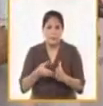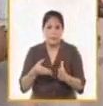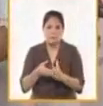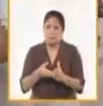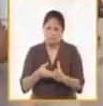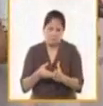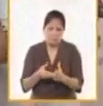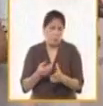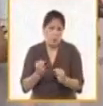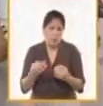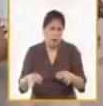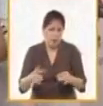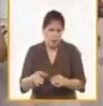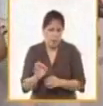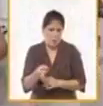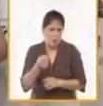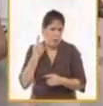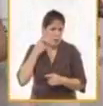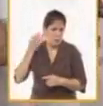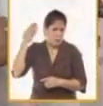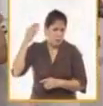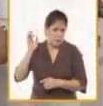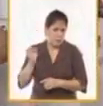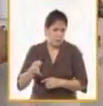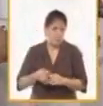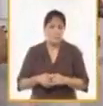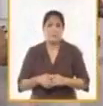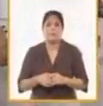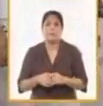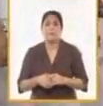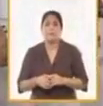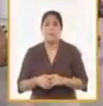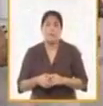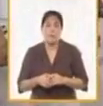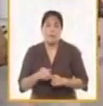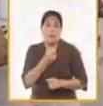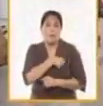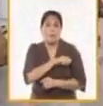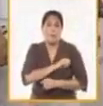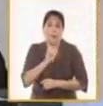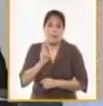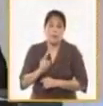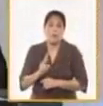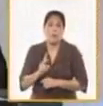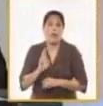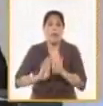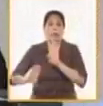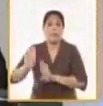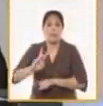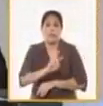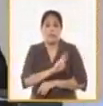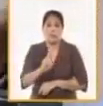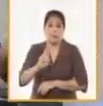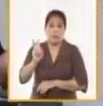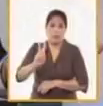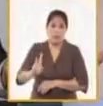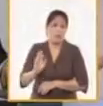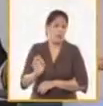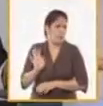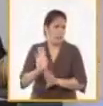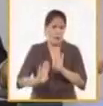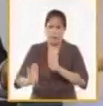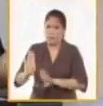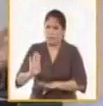formación y el valor patriótico que ha demostrado el pueblo venezolano, y no porque tengamos acá presente al embajador, lo